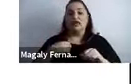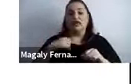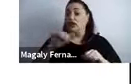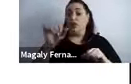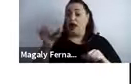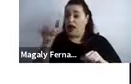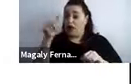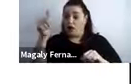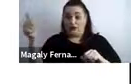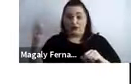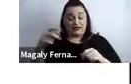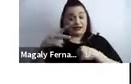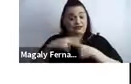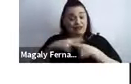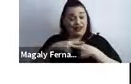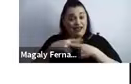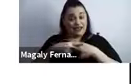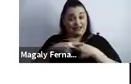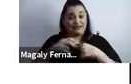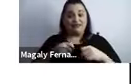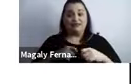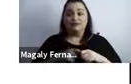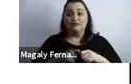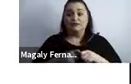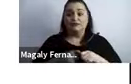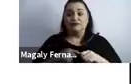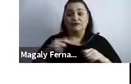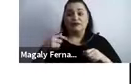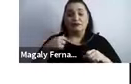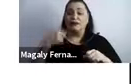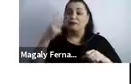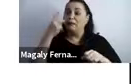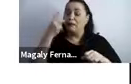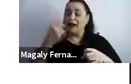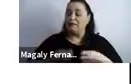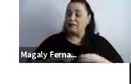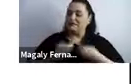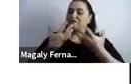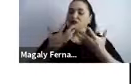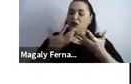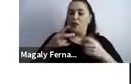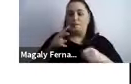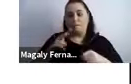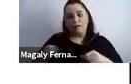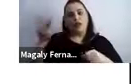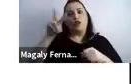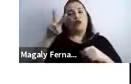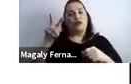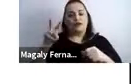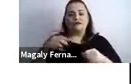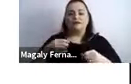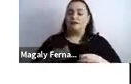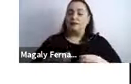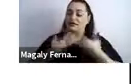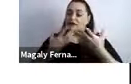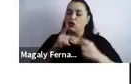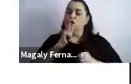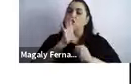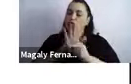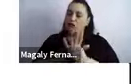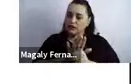hago, hace no mucho falleció mi padre, que me inspiró valores y me inspiró